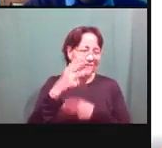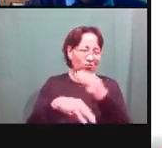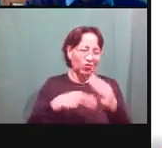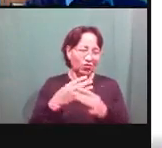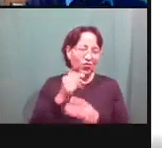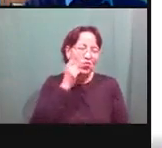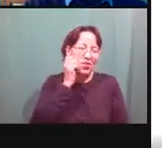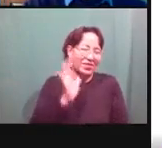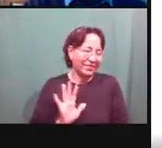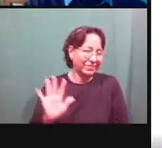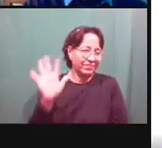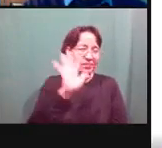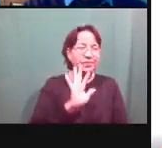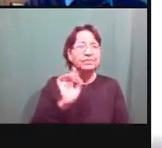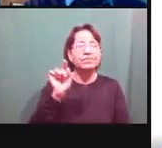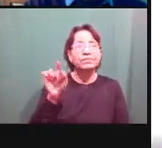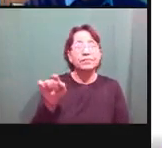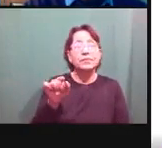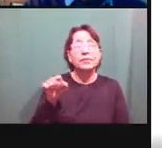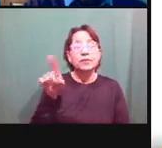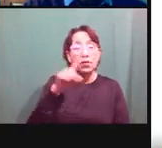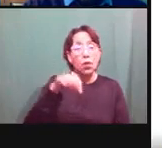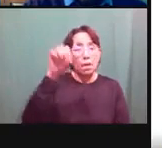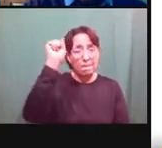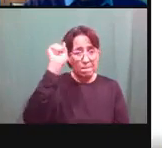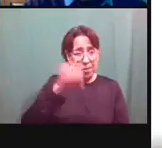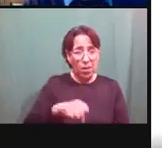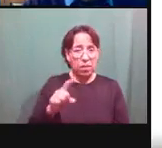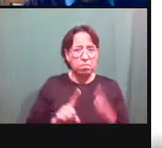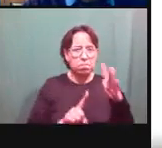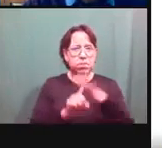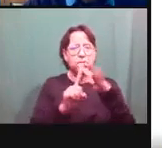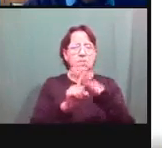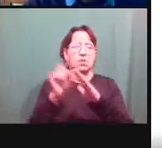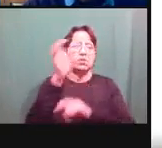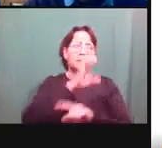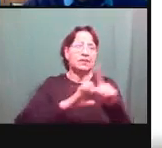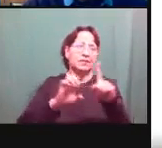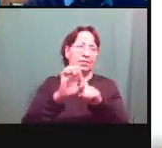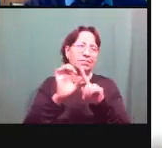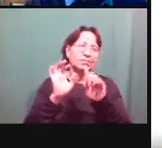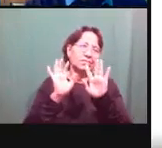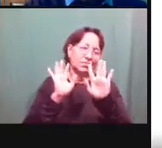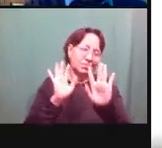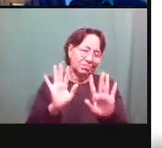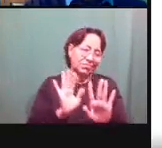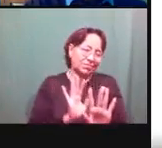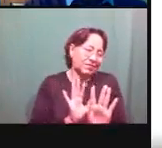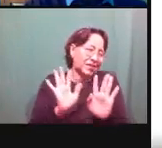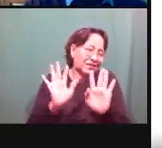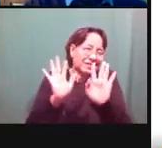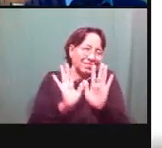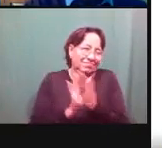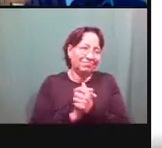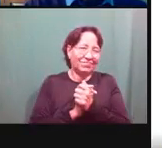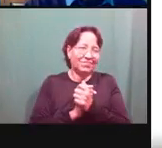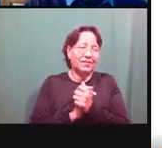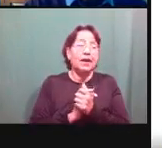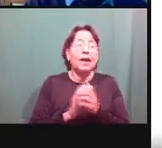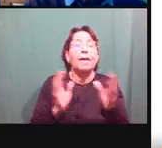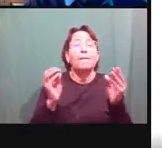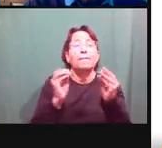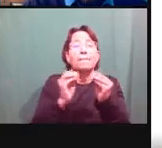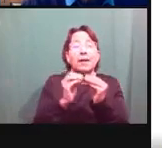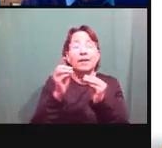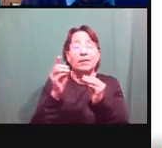humano, sobre la tierra que es capaz de producir cultura. Su actuación, lógicamente, es ser cultural, y la suma de su producido